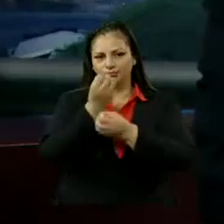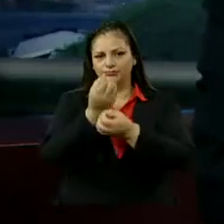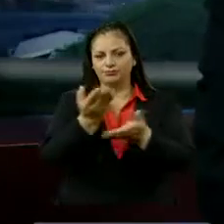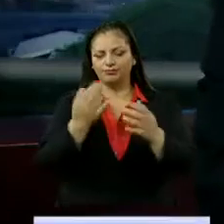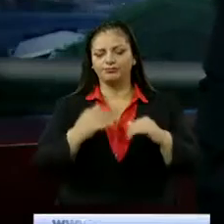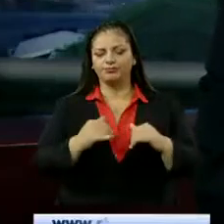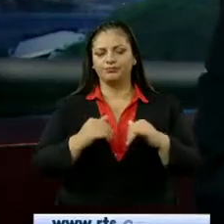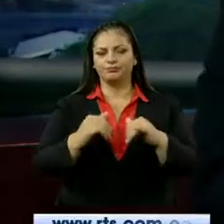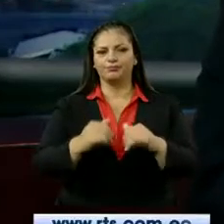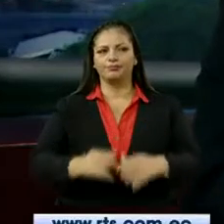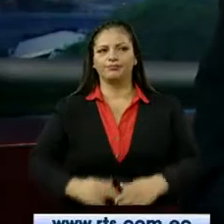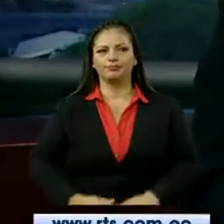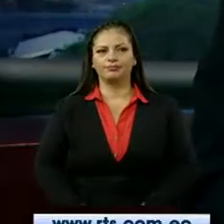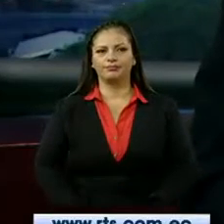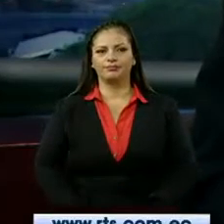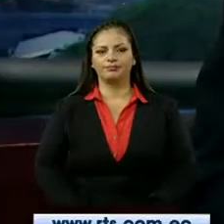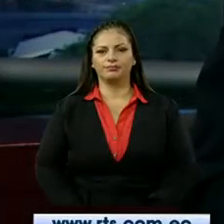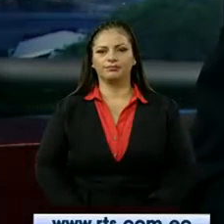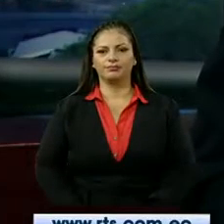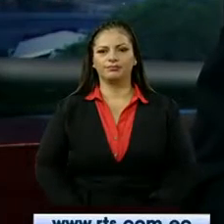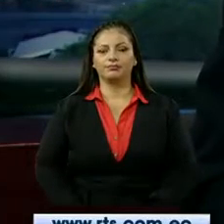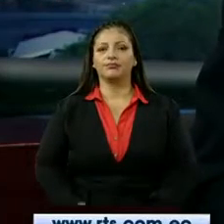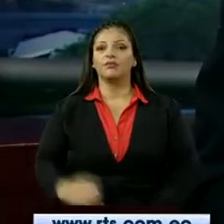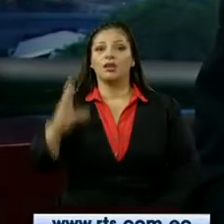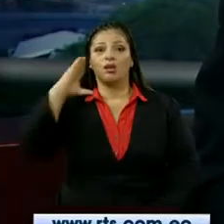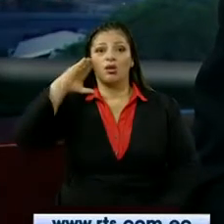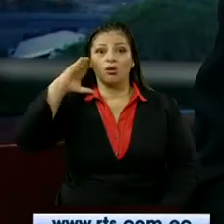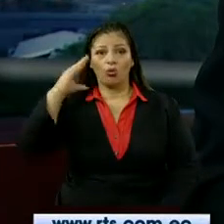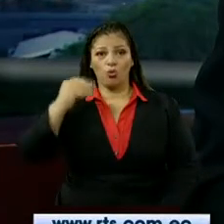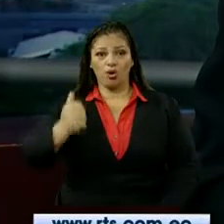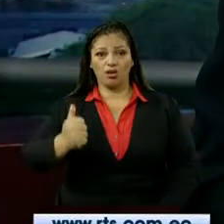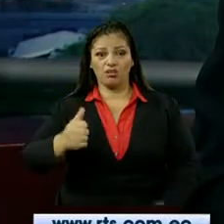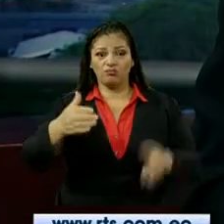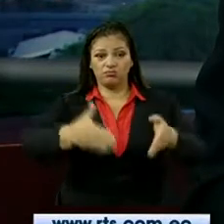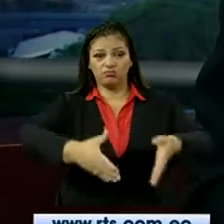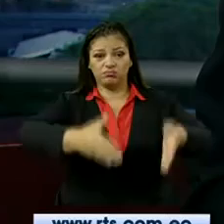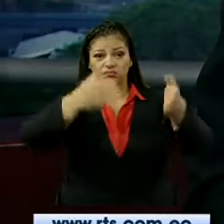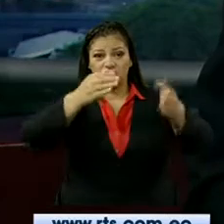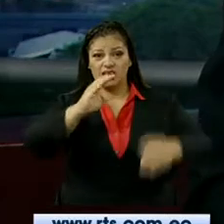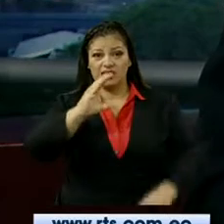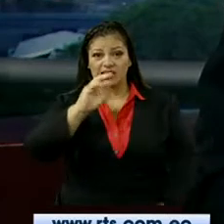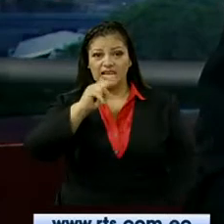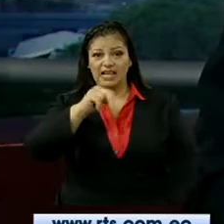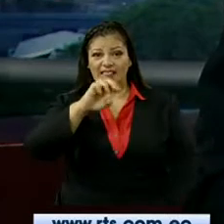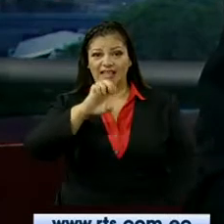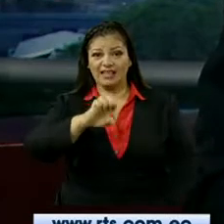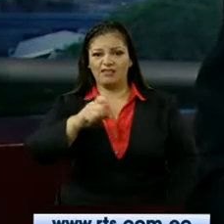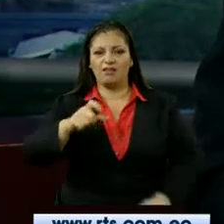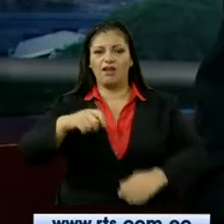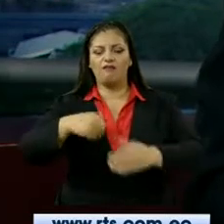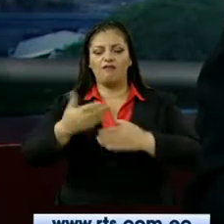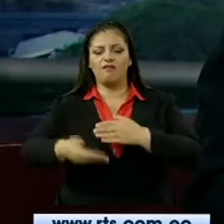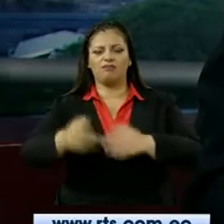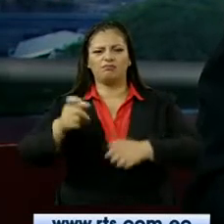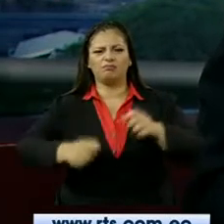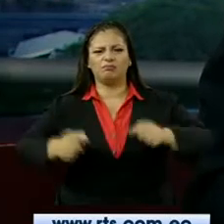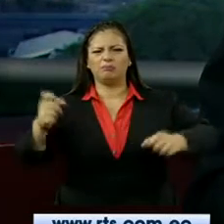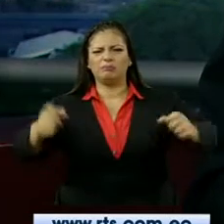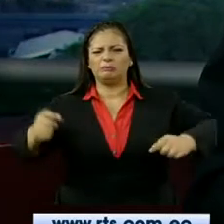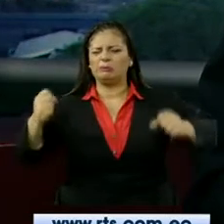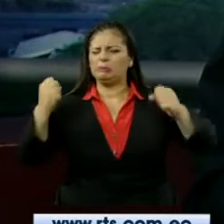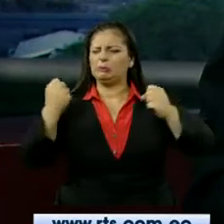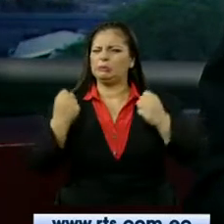También continúan las protestas en Cuenca, capital Azuaya, por la demora de los resultados de las elecciones. Decenas de personas